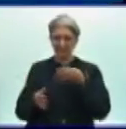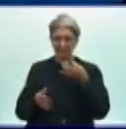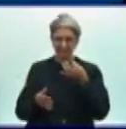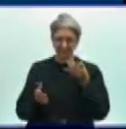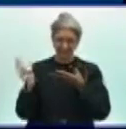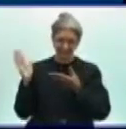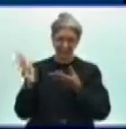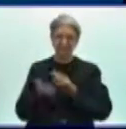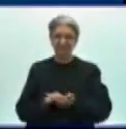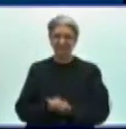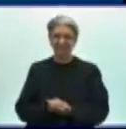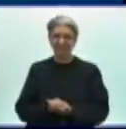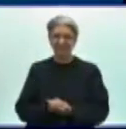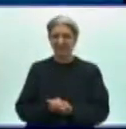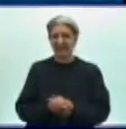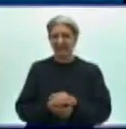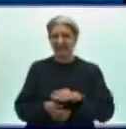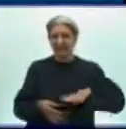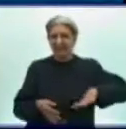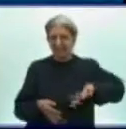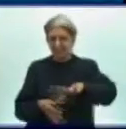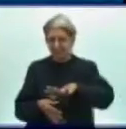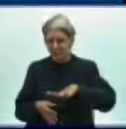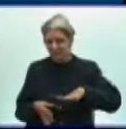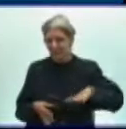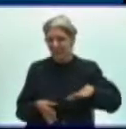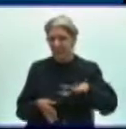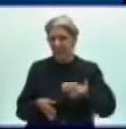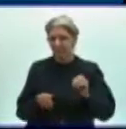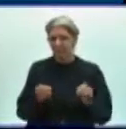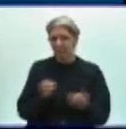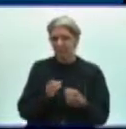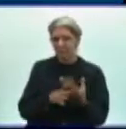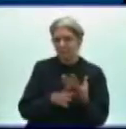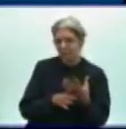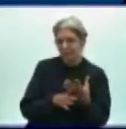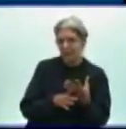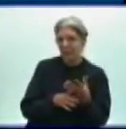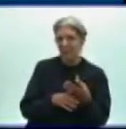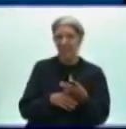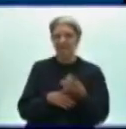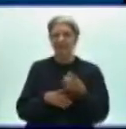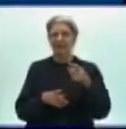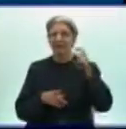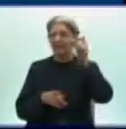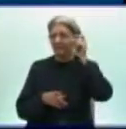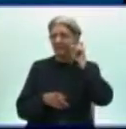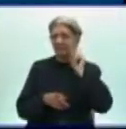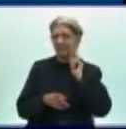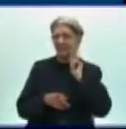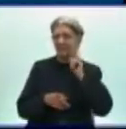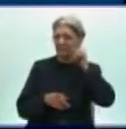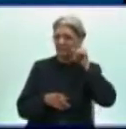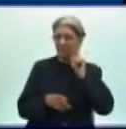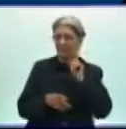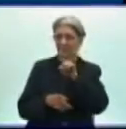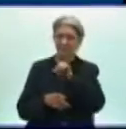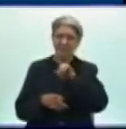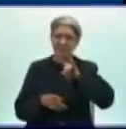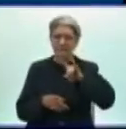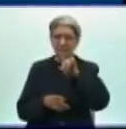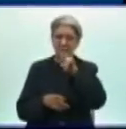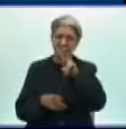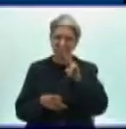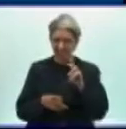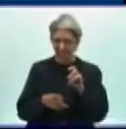acá. El enfoque regional, como ustedes saben, surge a finales del siglo XIX y principios del siglo XX en Francia y